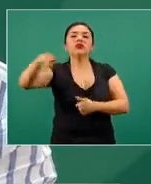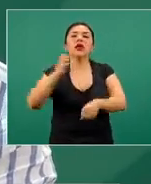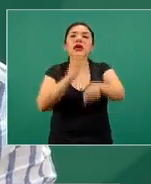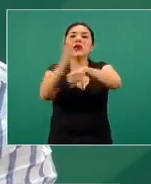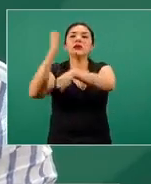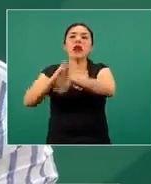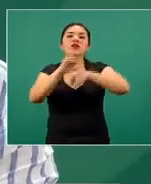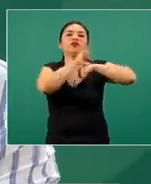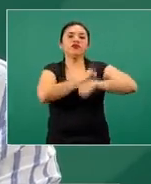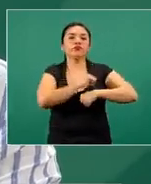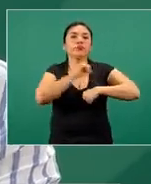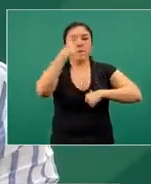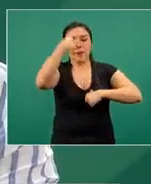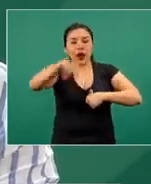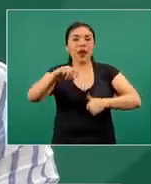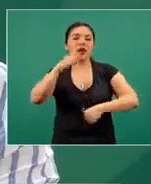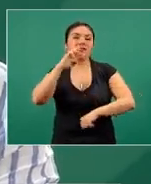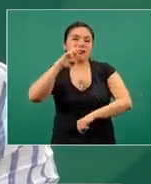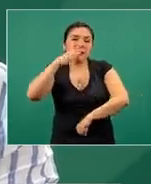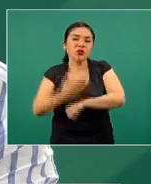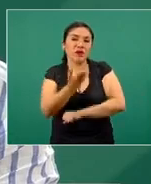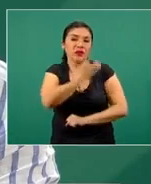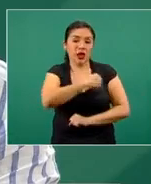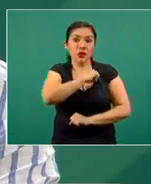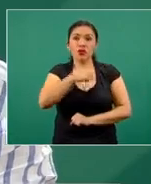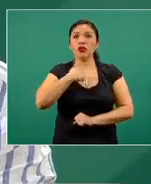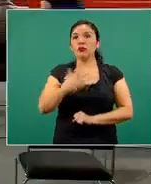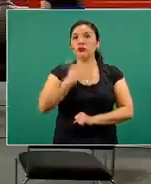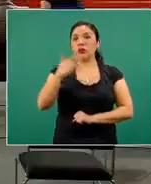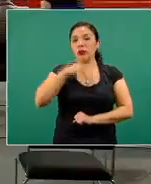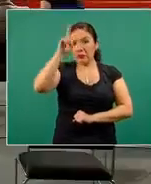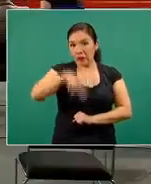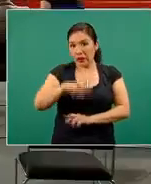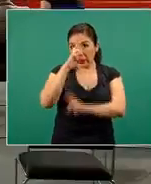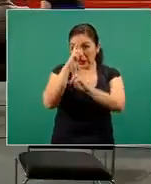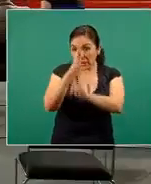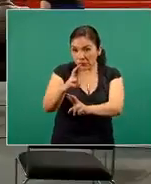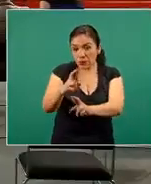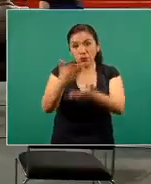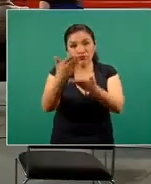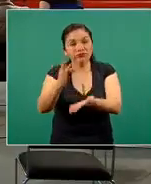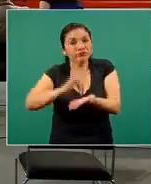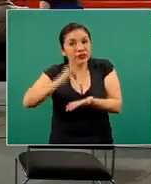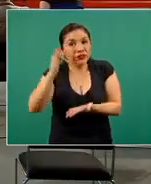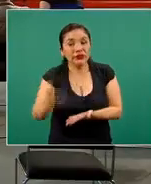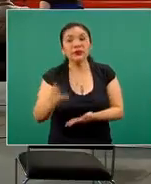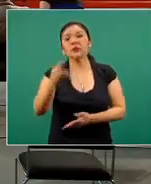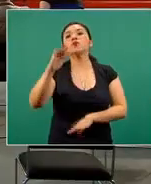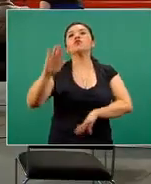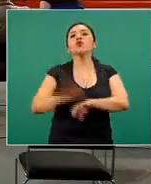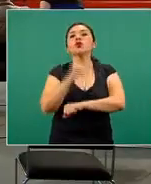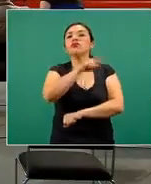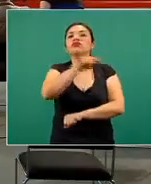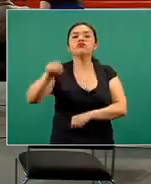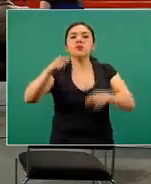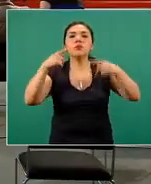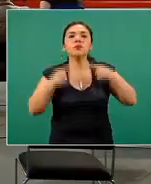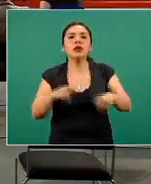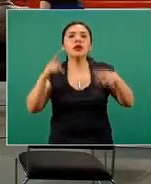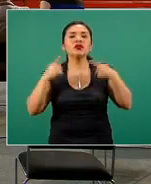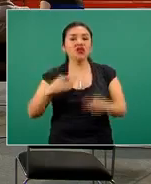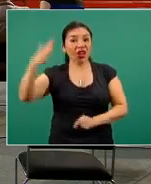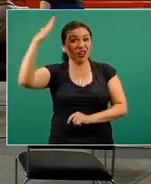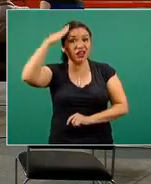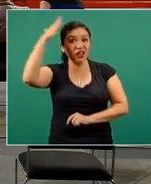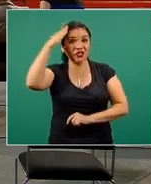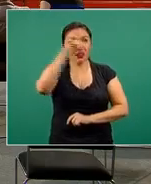de los estados. Y tenemos un profundo respeto y agradecimiento por las personas líderes